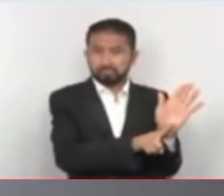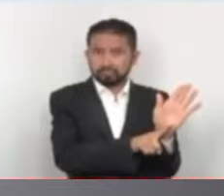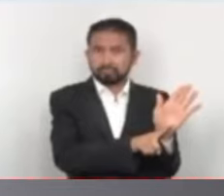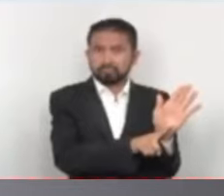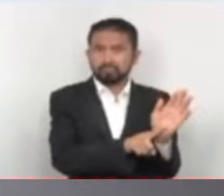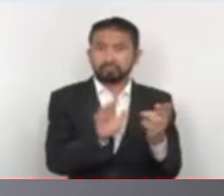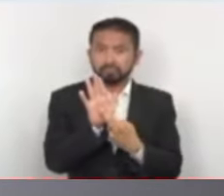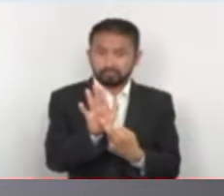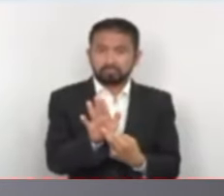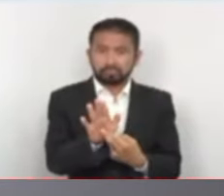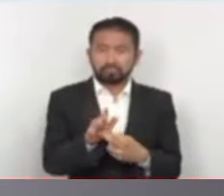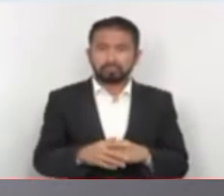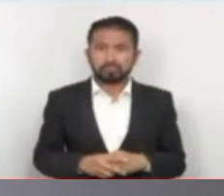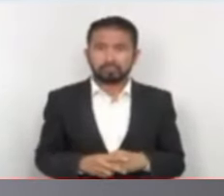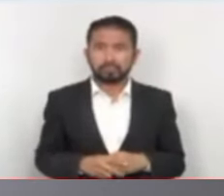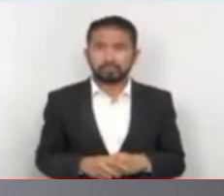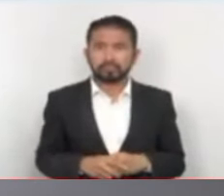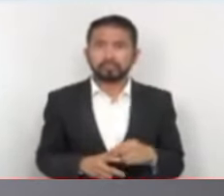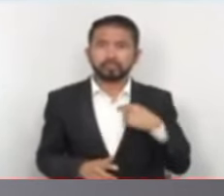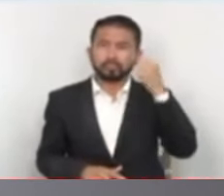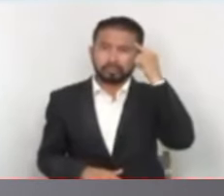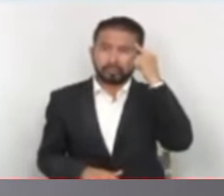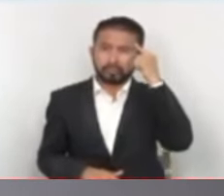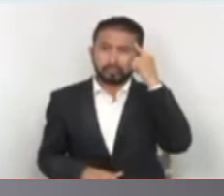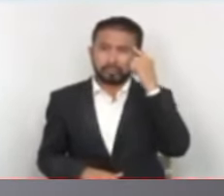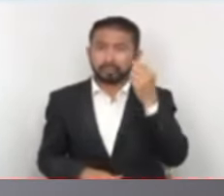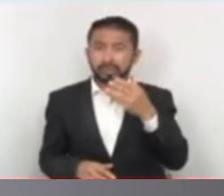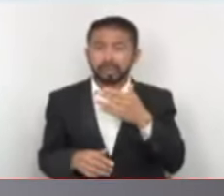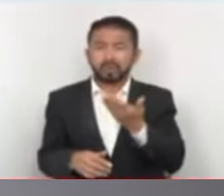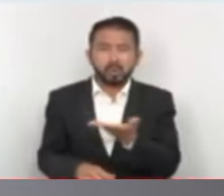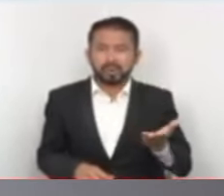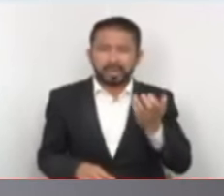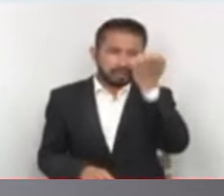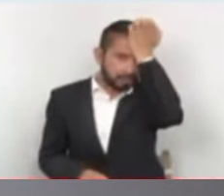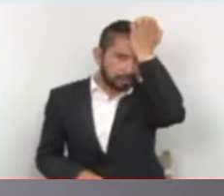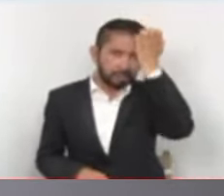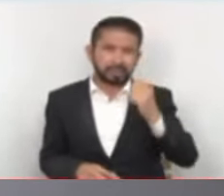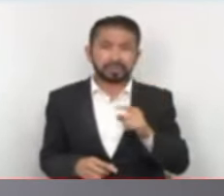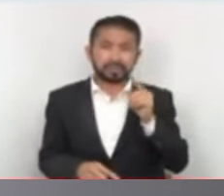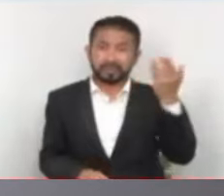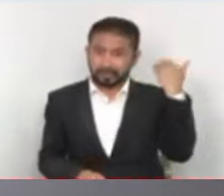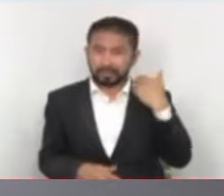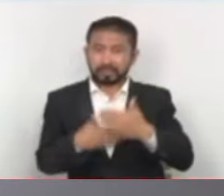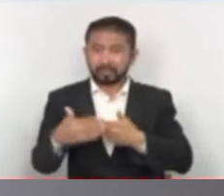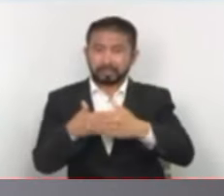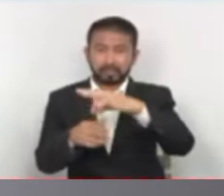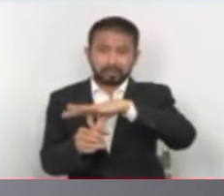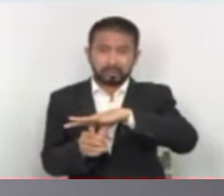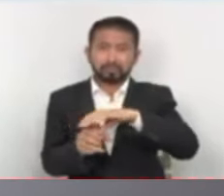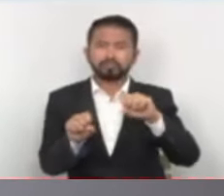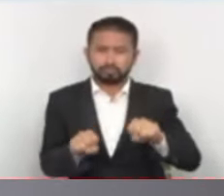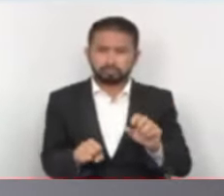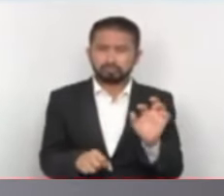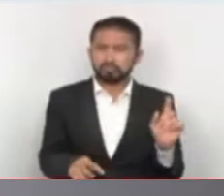tener representatividad. Yo creo que las fallas que se vieron en esta oportunidad se